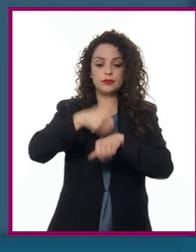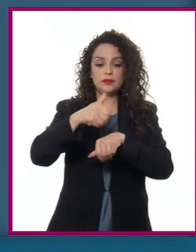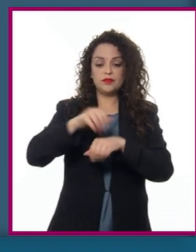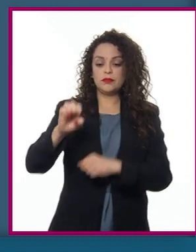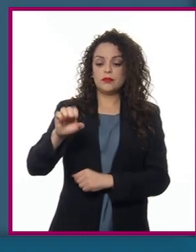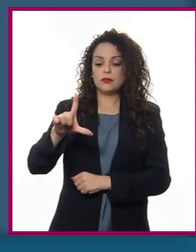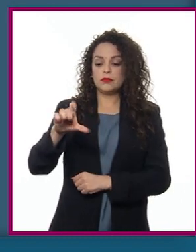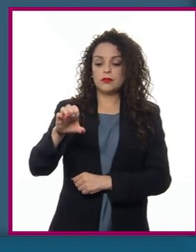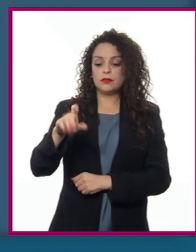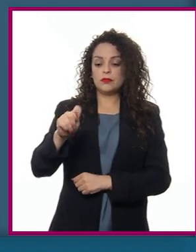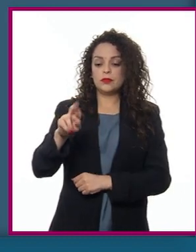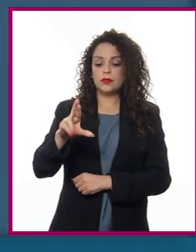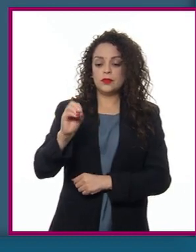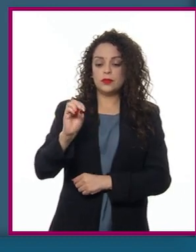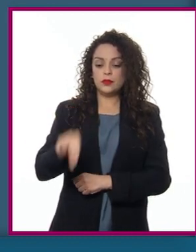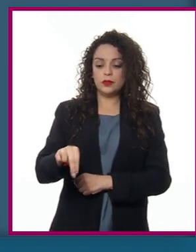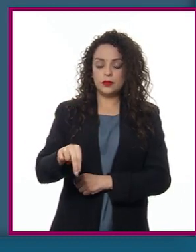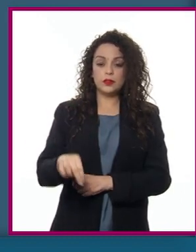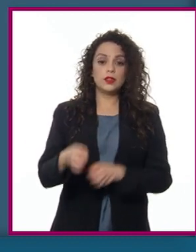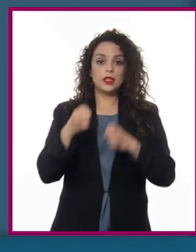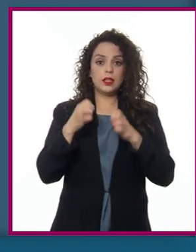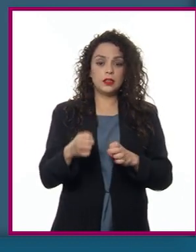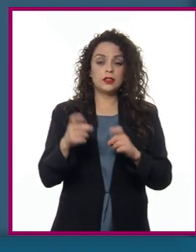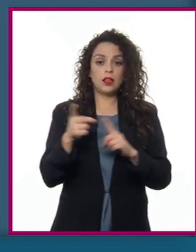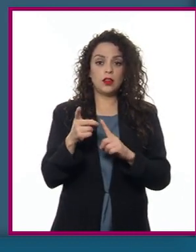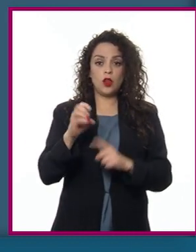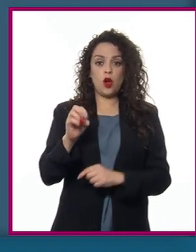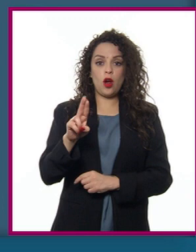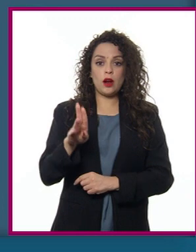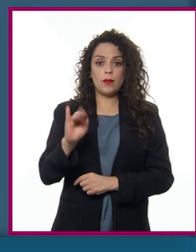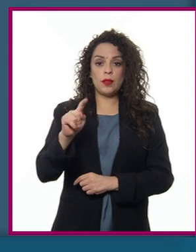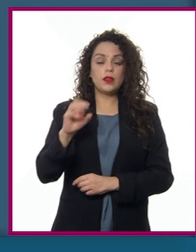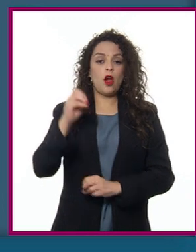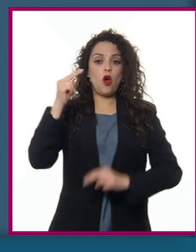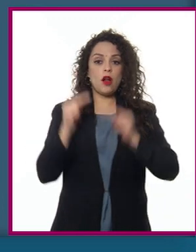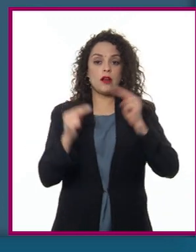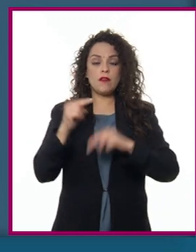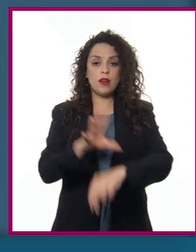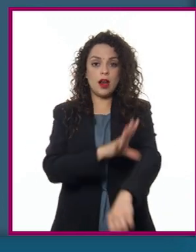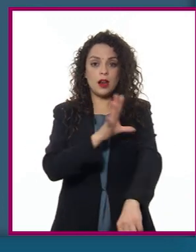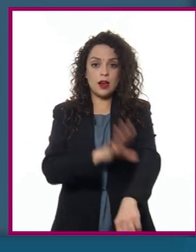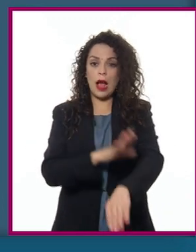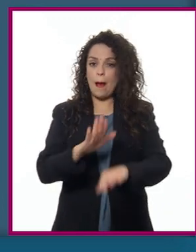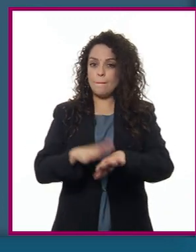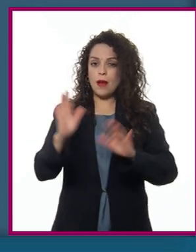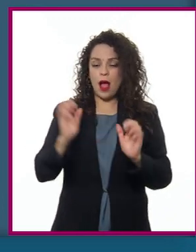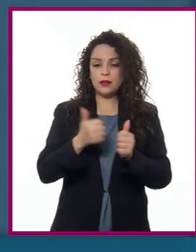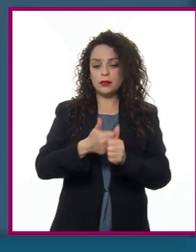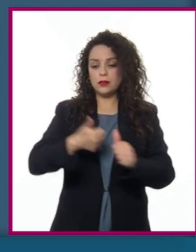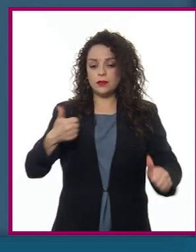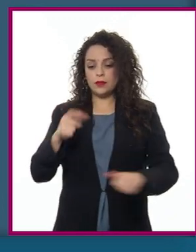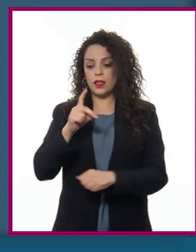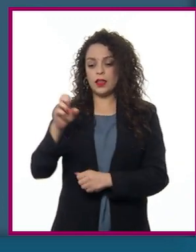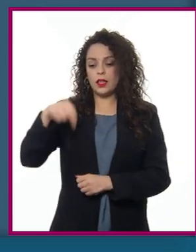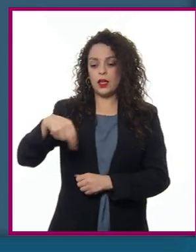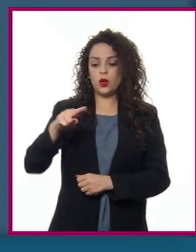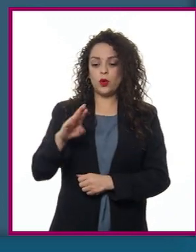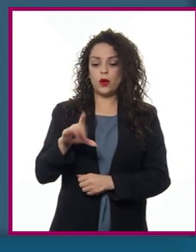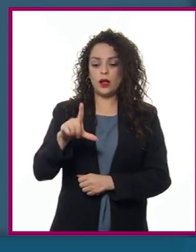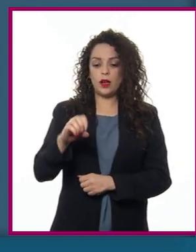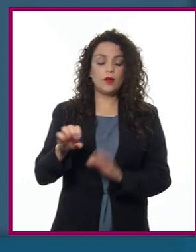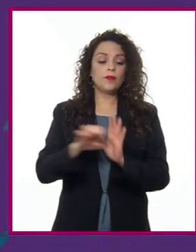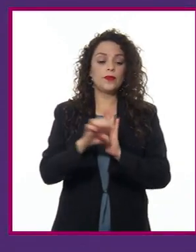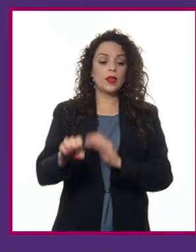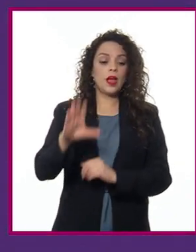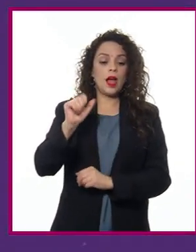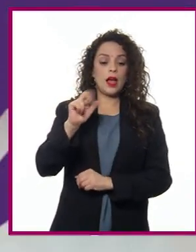electrones de valencia que se encuentran en la órbita o nivel de energía más alejado del núcleo. Si queremos que el carbono